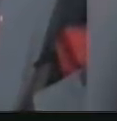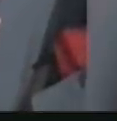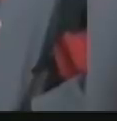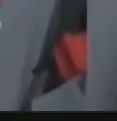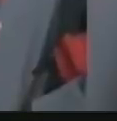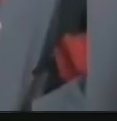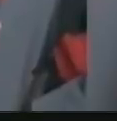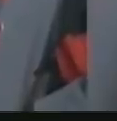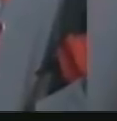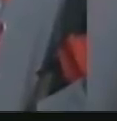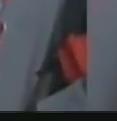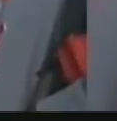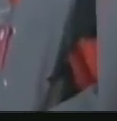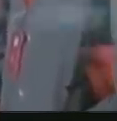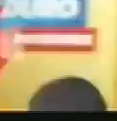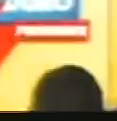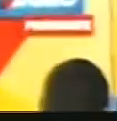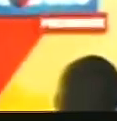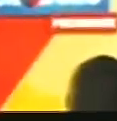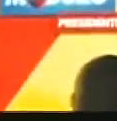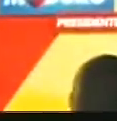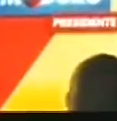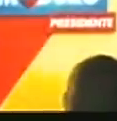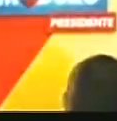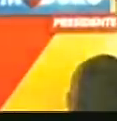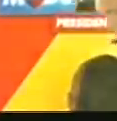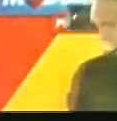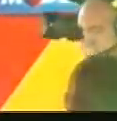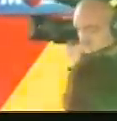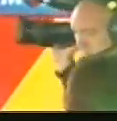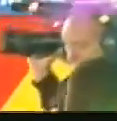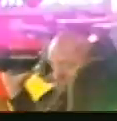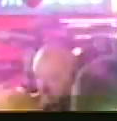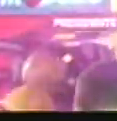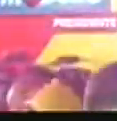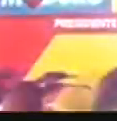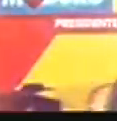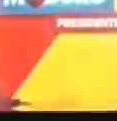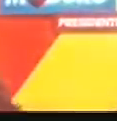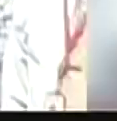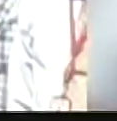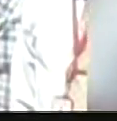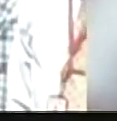viejita, te quieres sentar. La llevaban haciendo lo que ella quería. Indestructible.